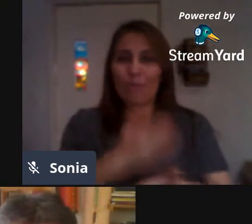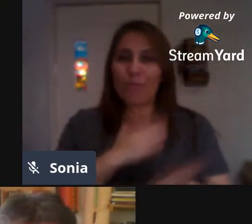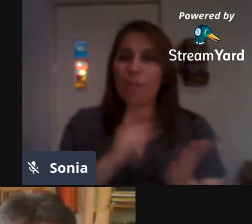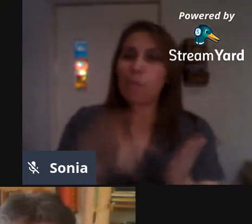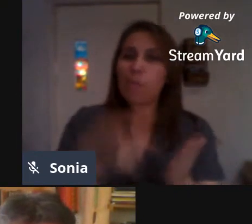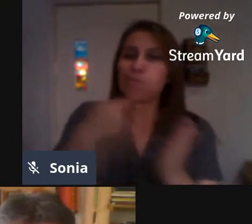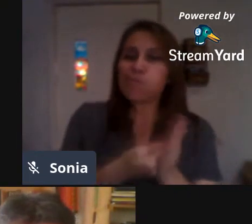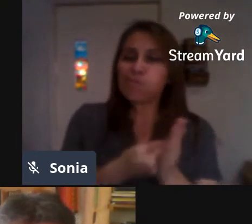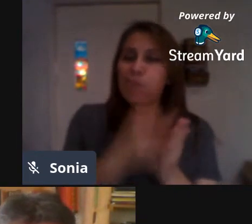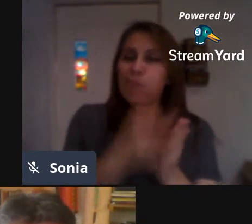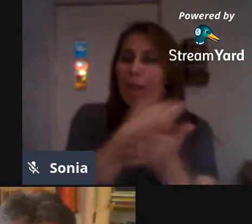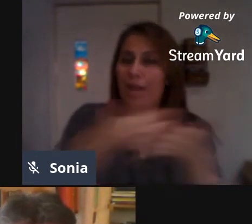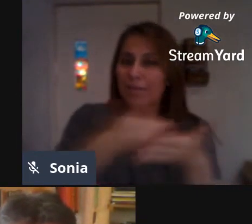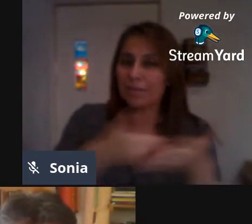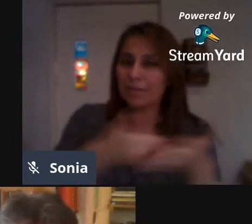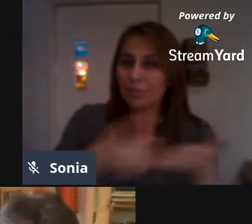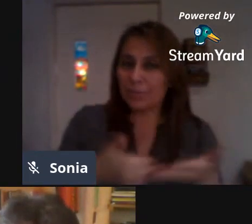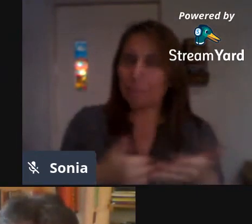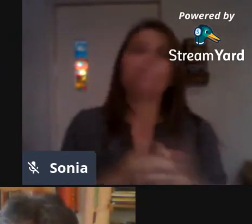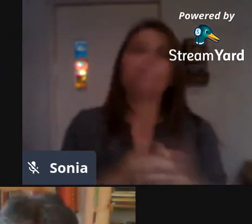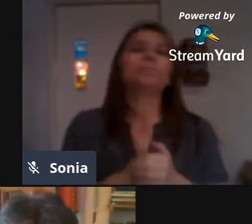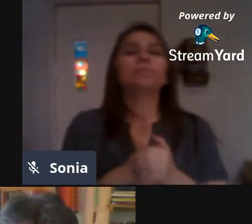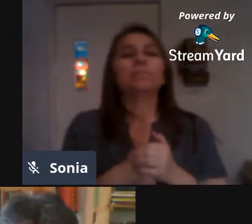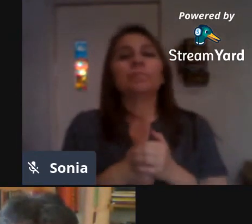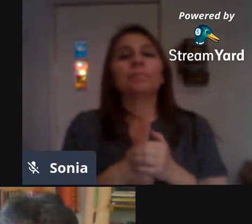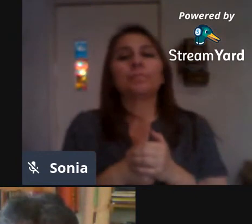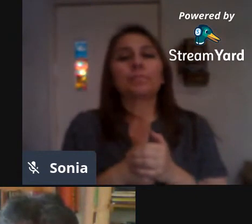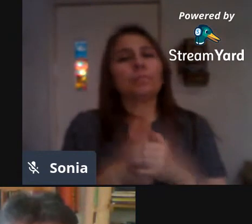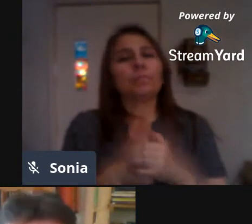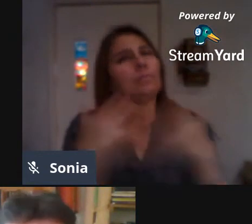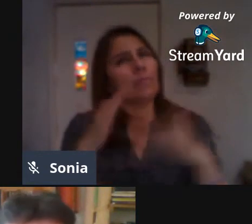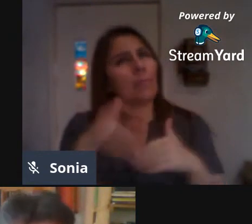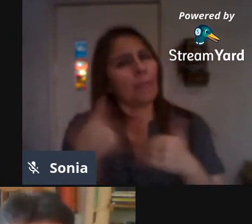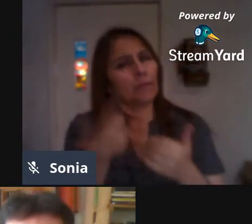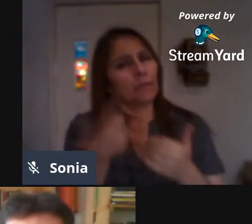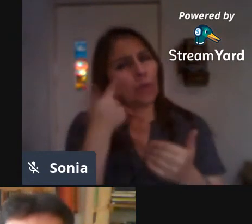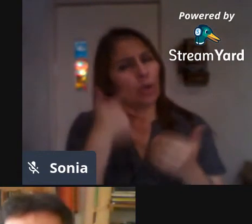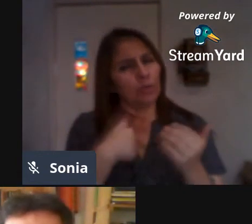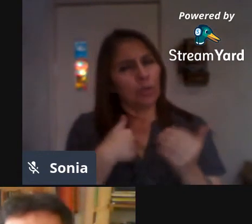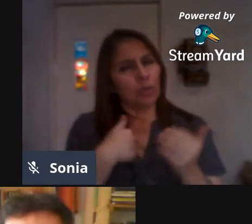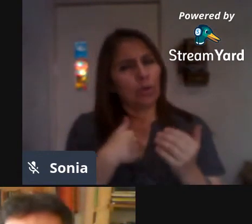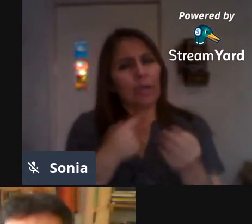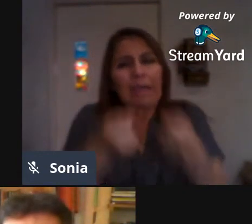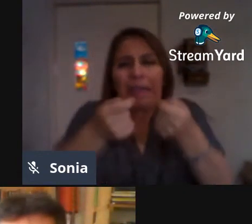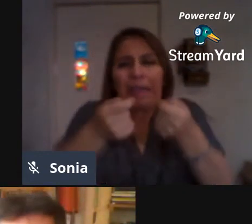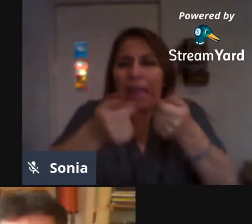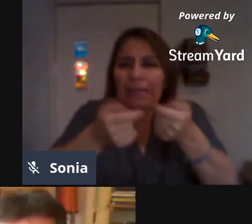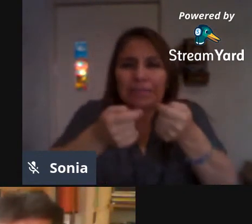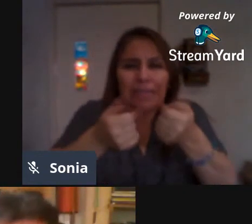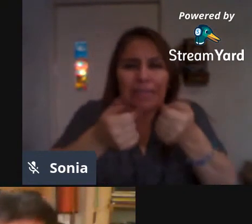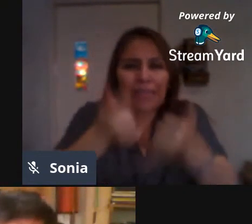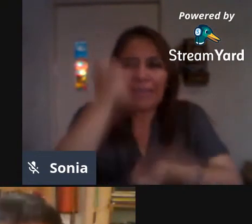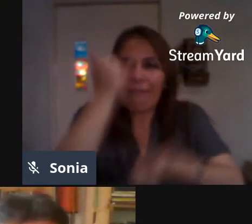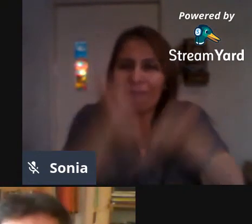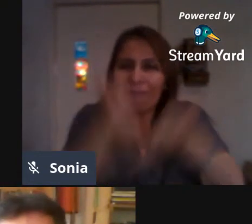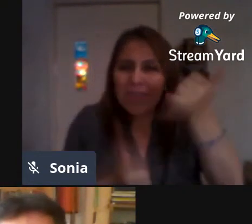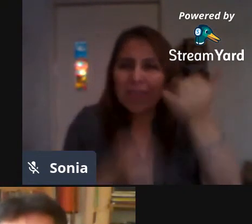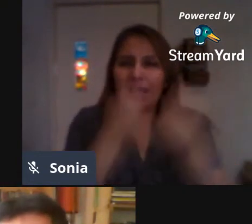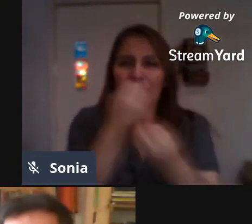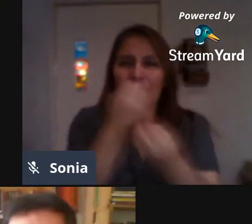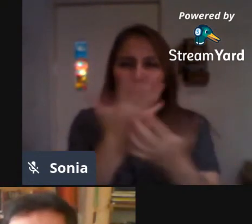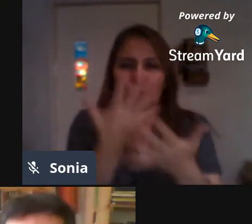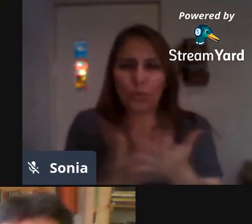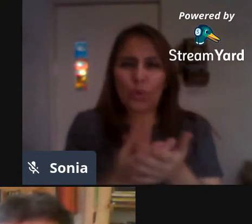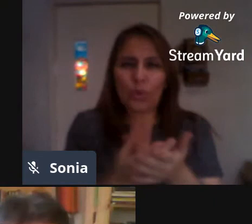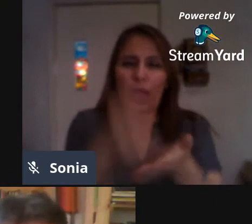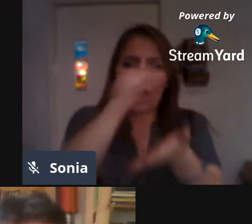brawn pero me di cuenta cuando ya casi tengo completa la estructura las anotaciones de cada una de las